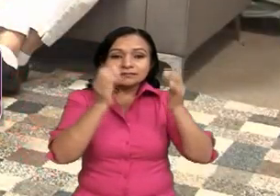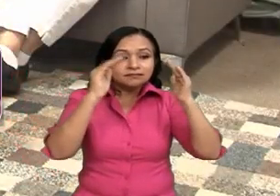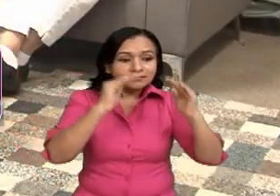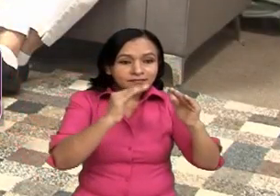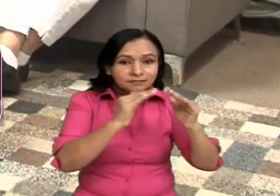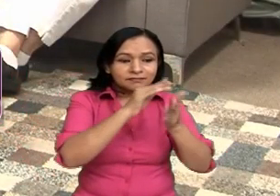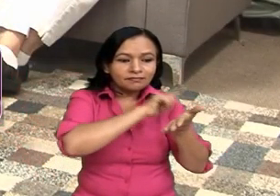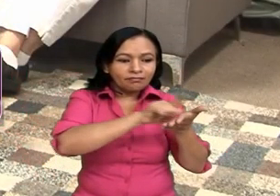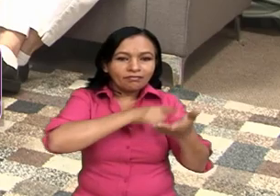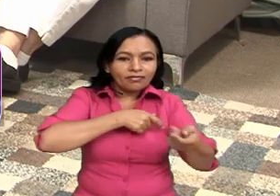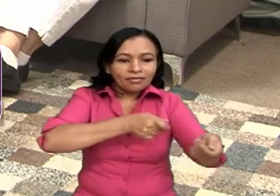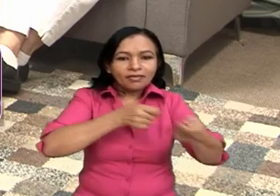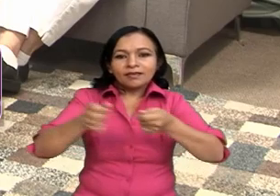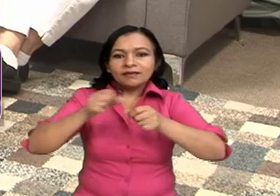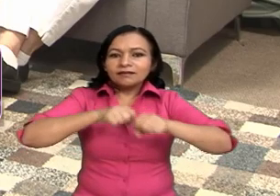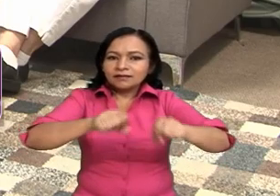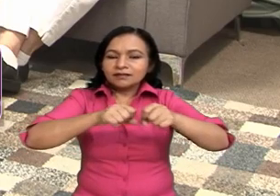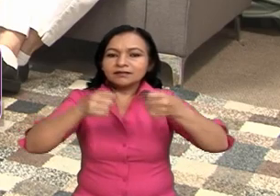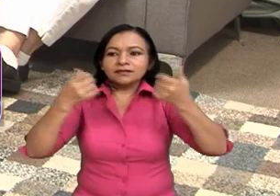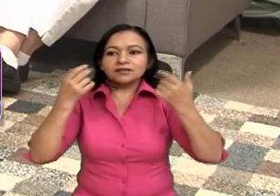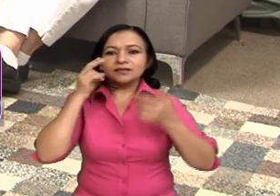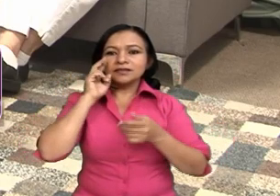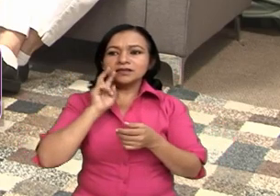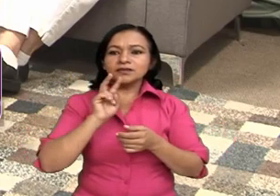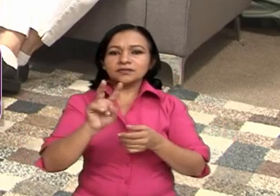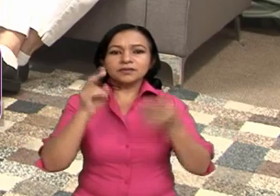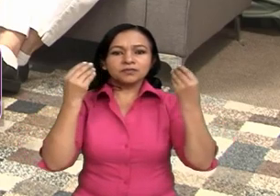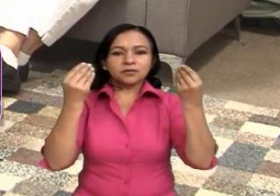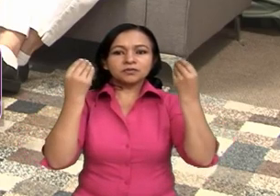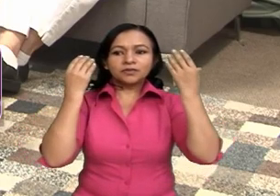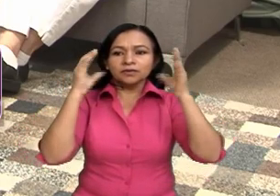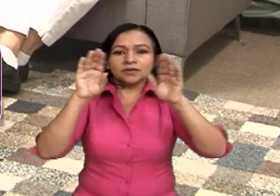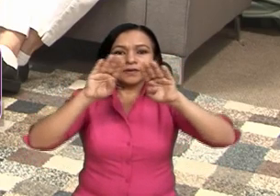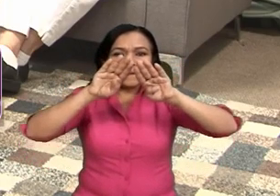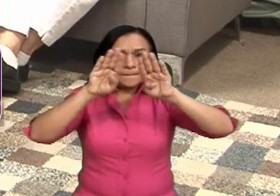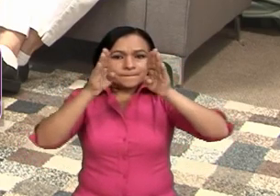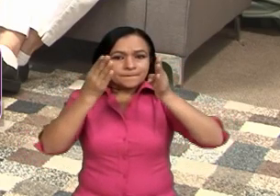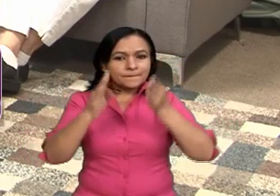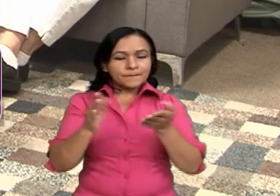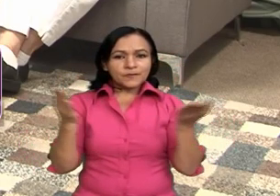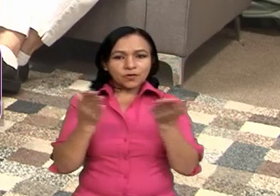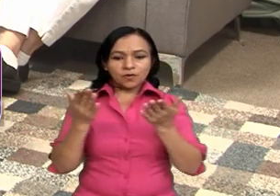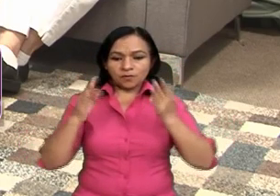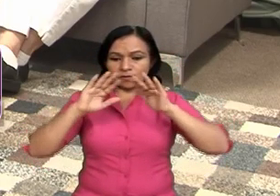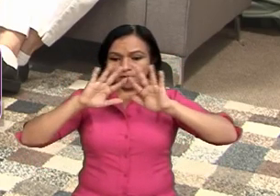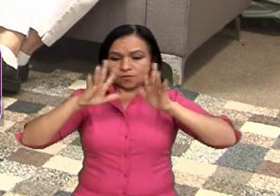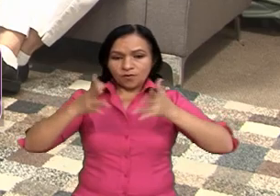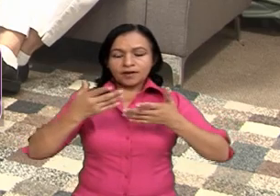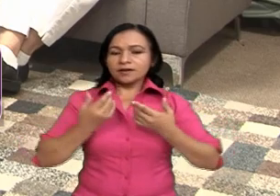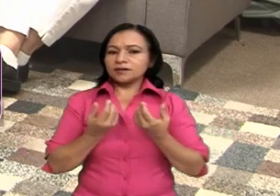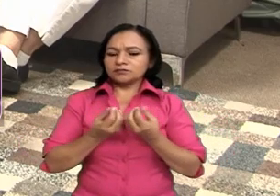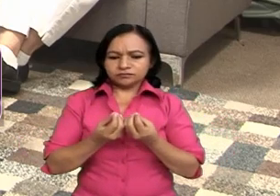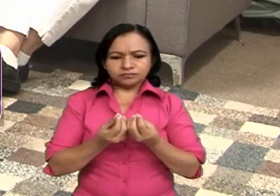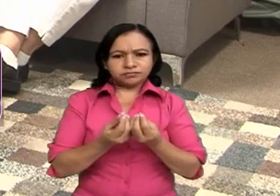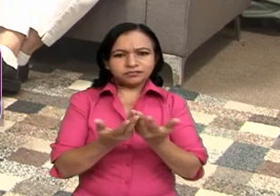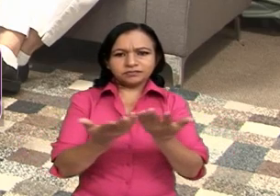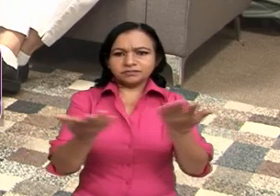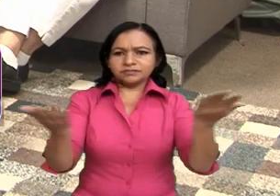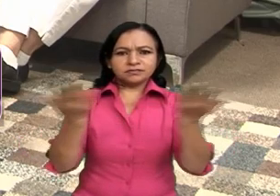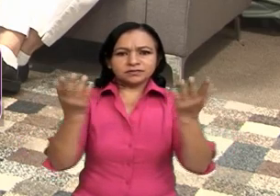y luego venimos viendo un desempeño de mujeres en los emprendimientos, vemos cómo viene floreciendo.